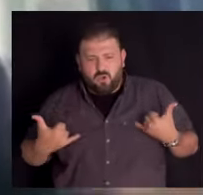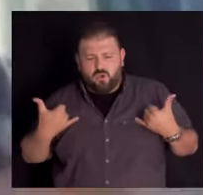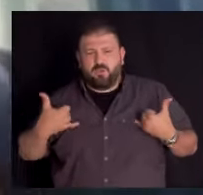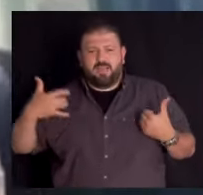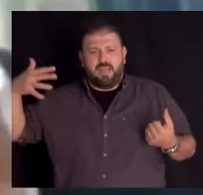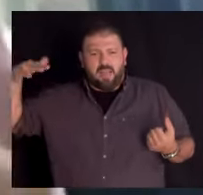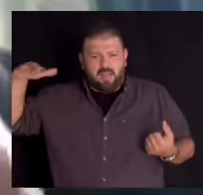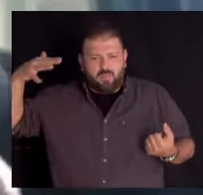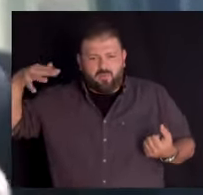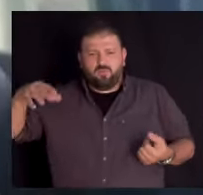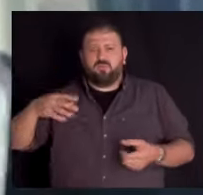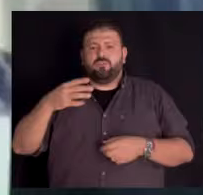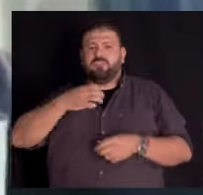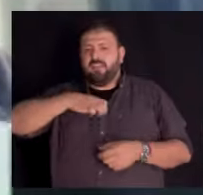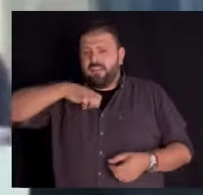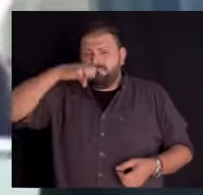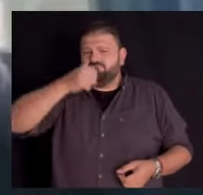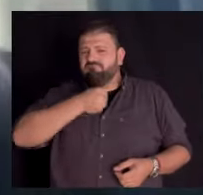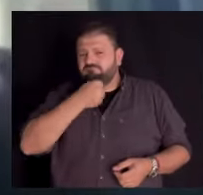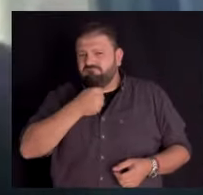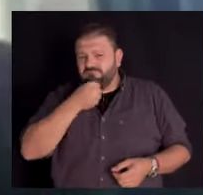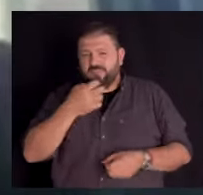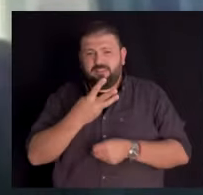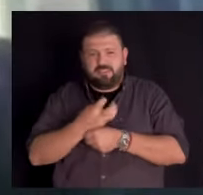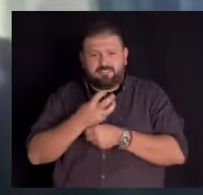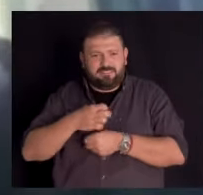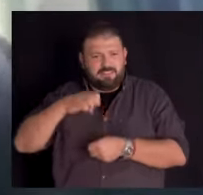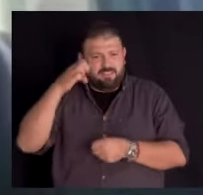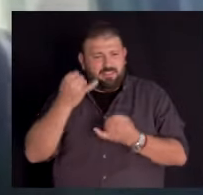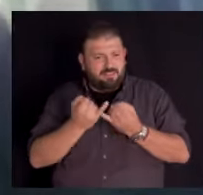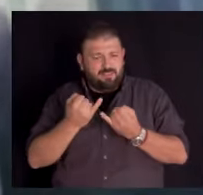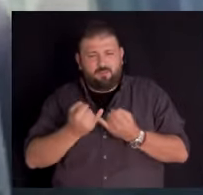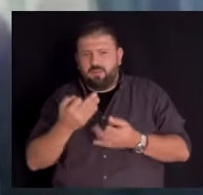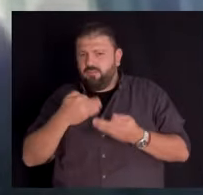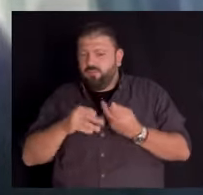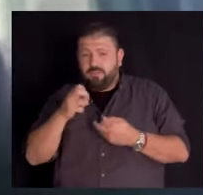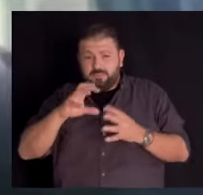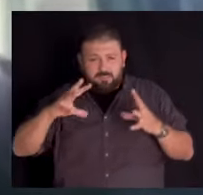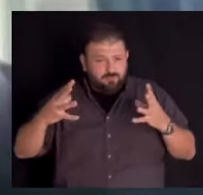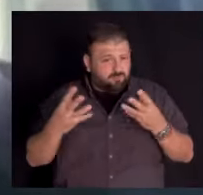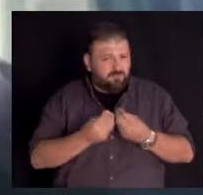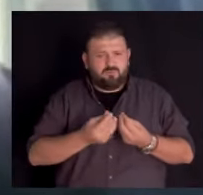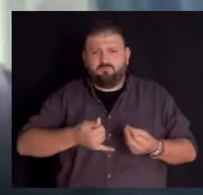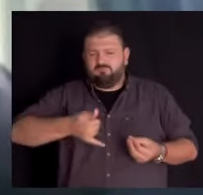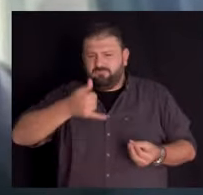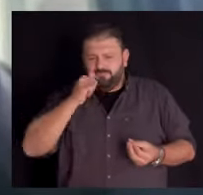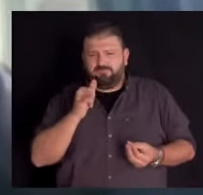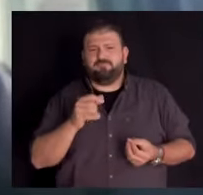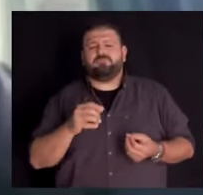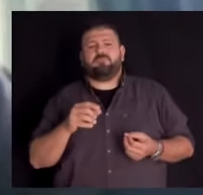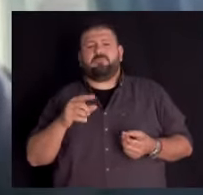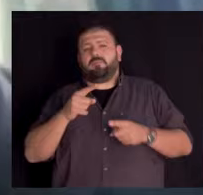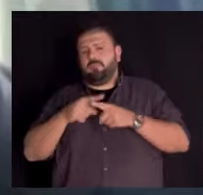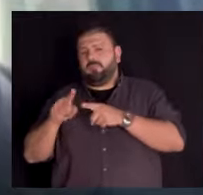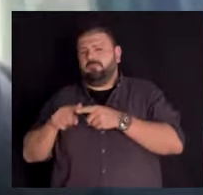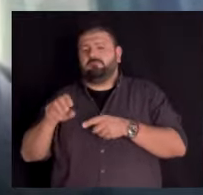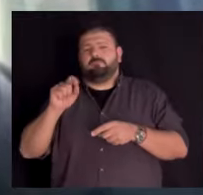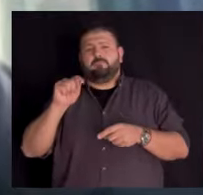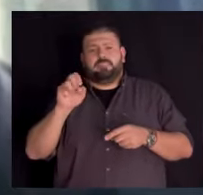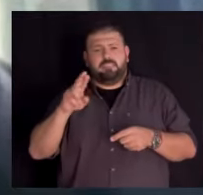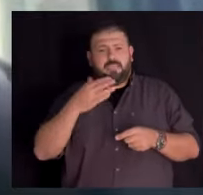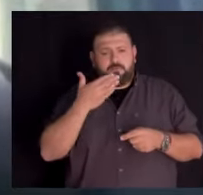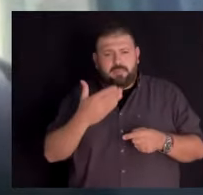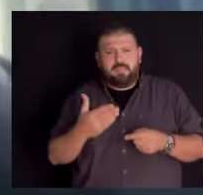Y incluyanlo junto con los anteriores que ya mencionó el ingeniero, Optimus, Estar Bien, Power Maker, el Fluye,